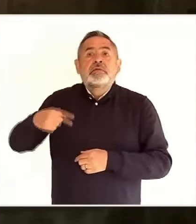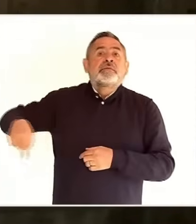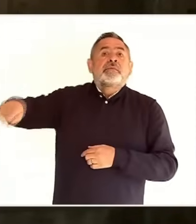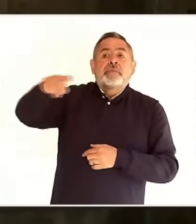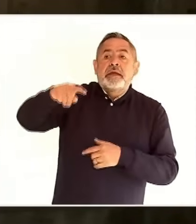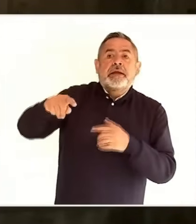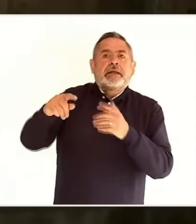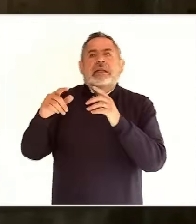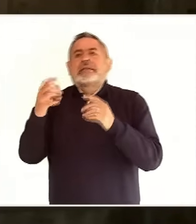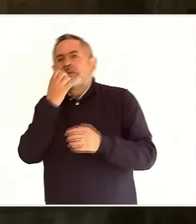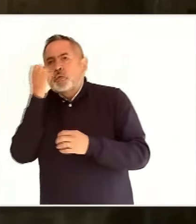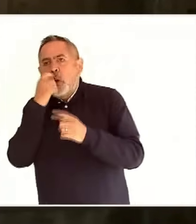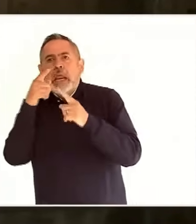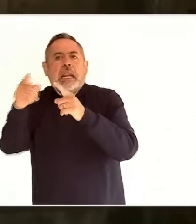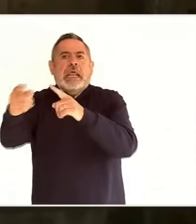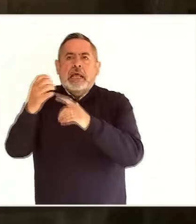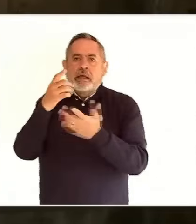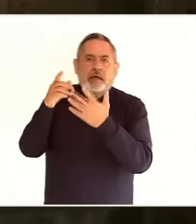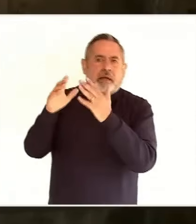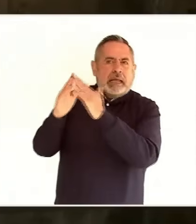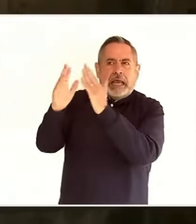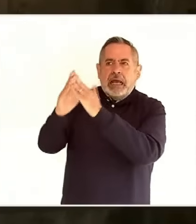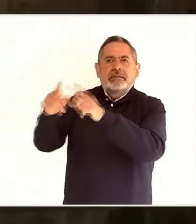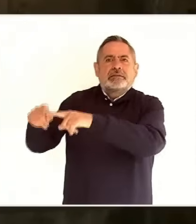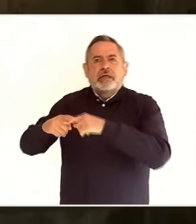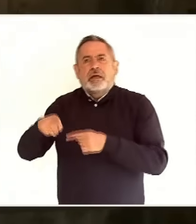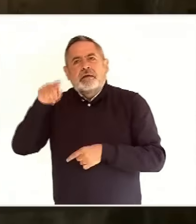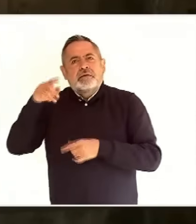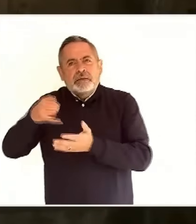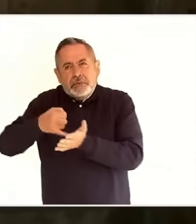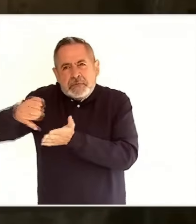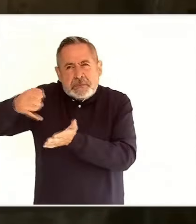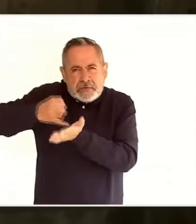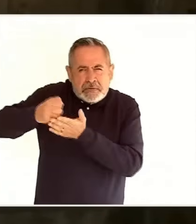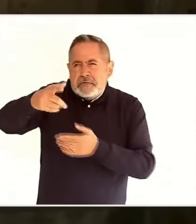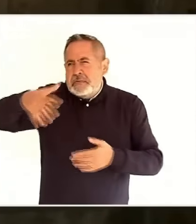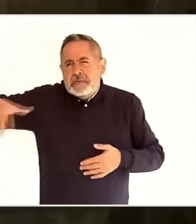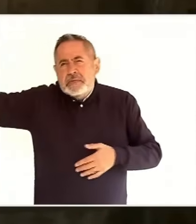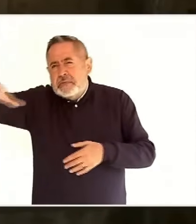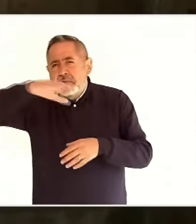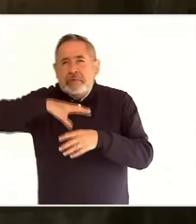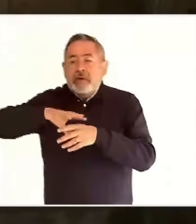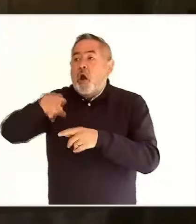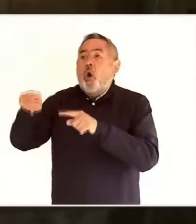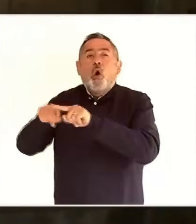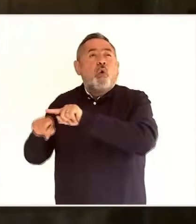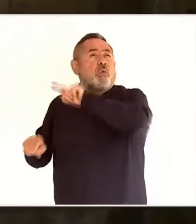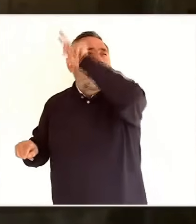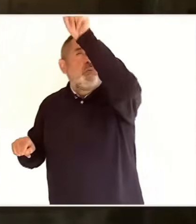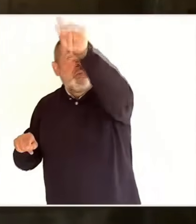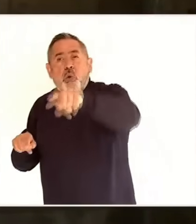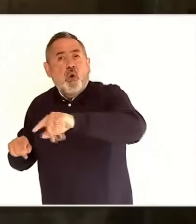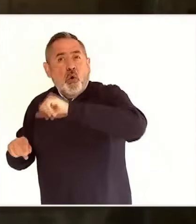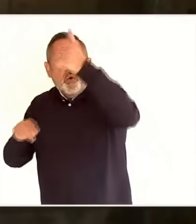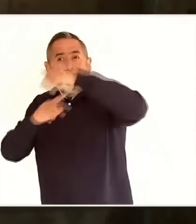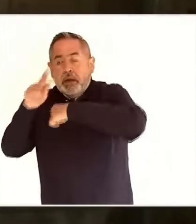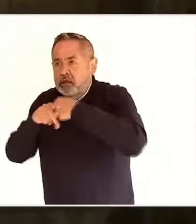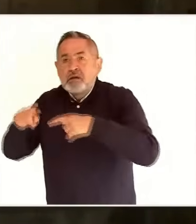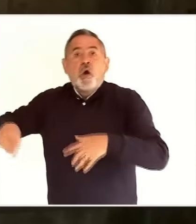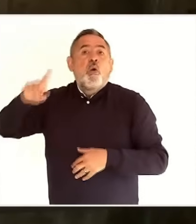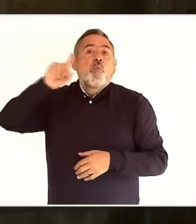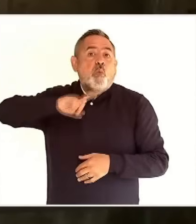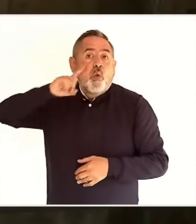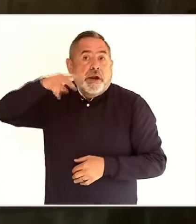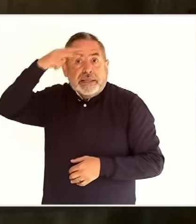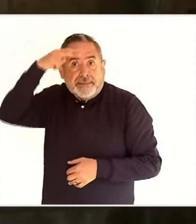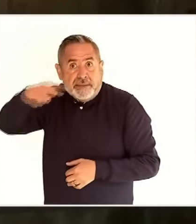aulas, desde los campos hasta las ciudades, e incluso más allá de nuestras fronteras, las mujeres han